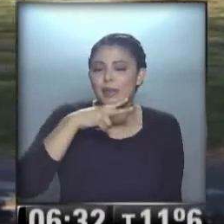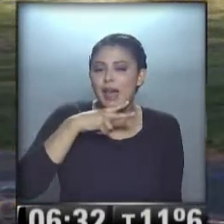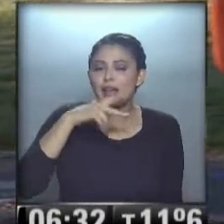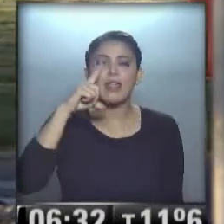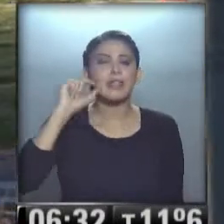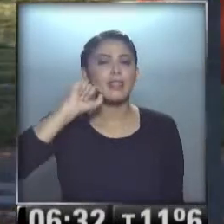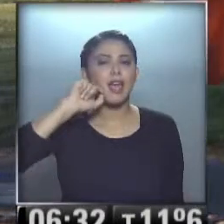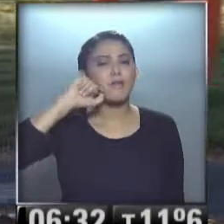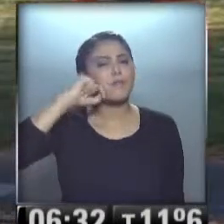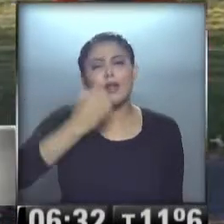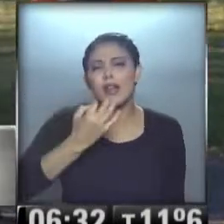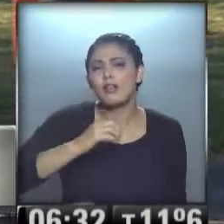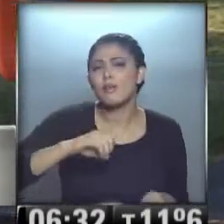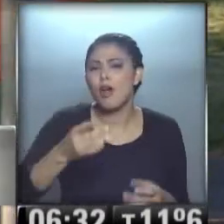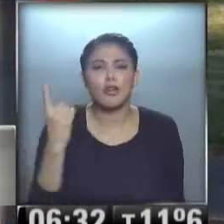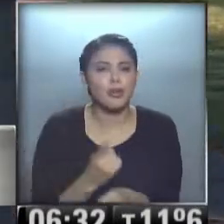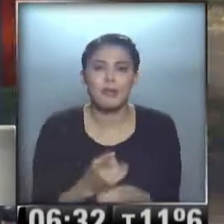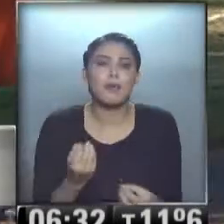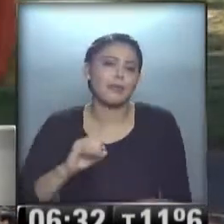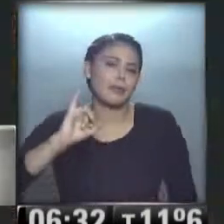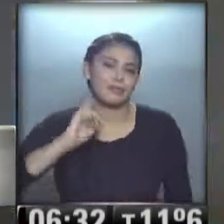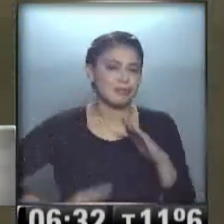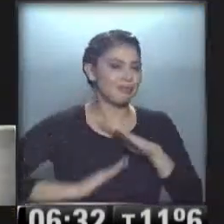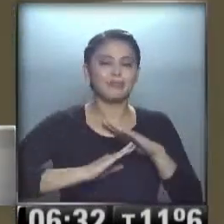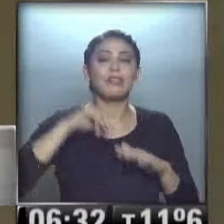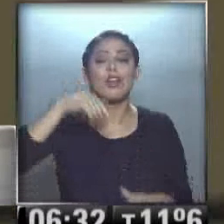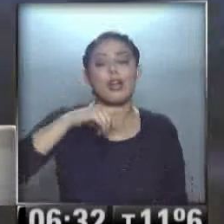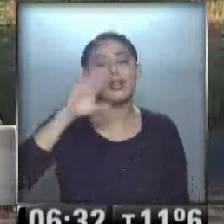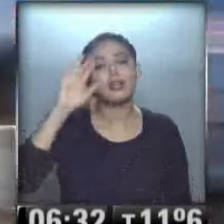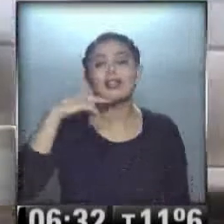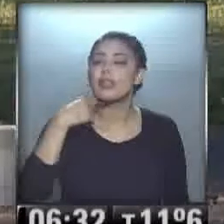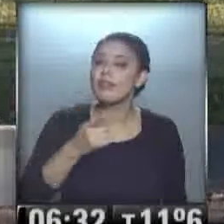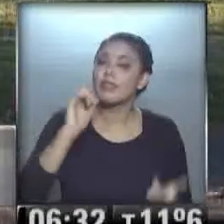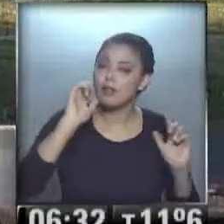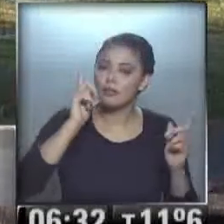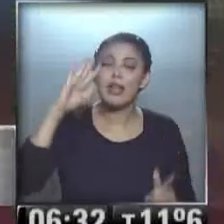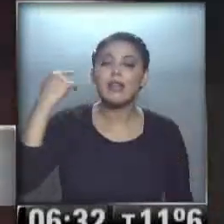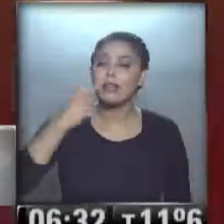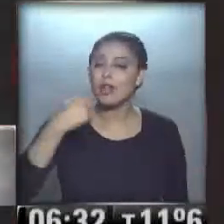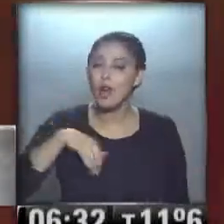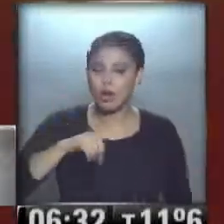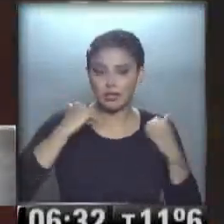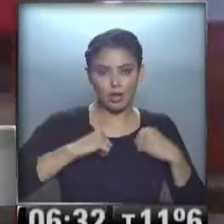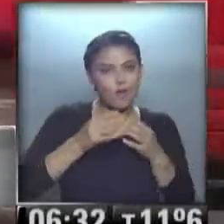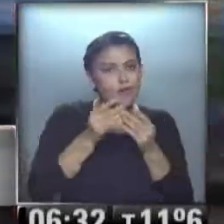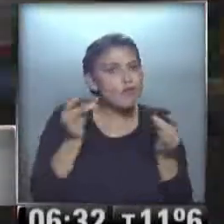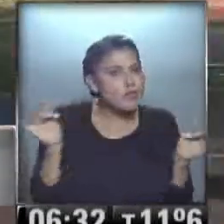está inmejorable. A disfrutar de esta jornada. Como dice Nadia, ponete un saco finito.